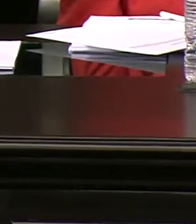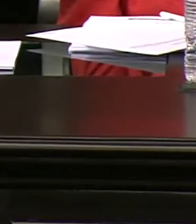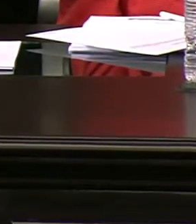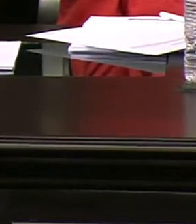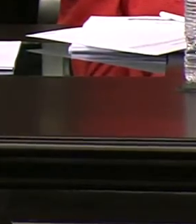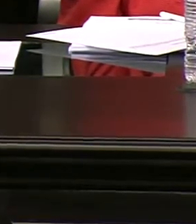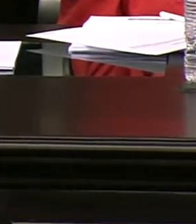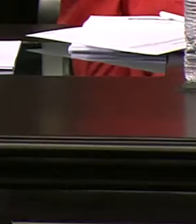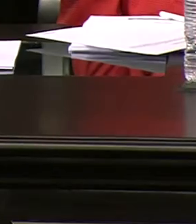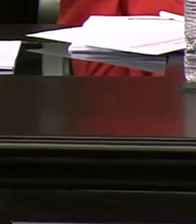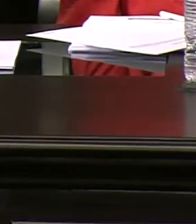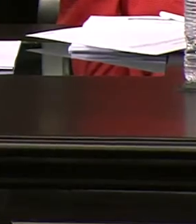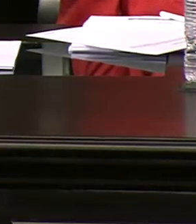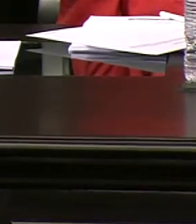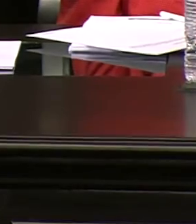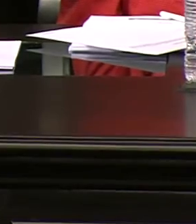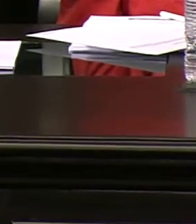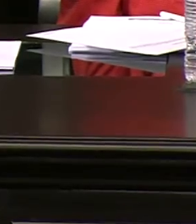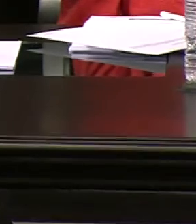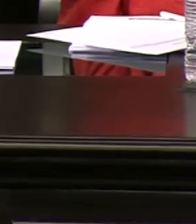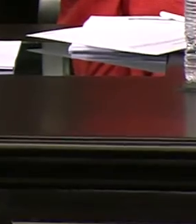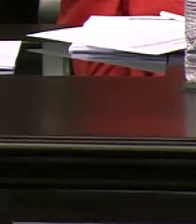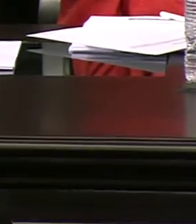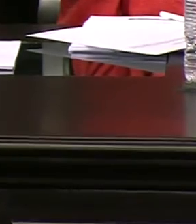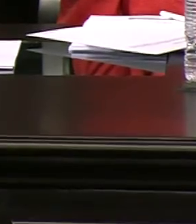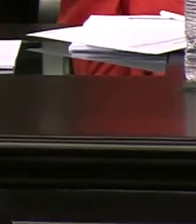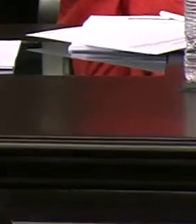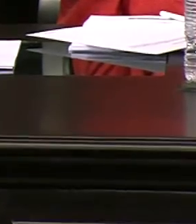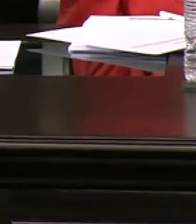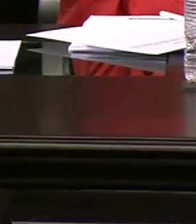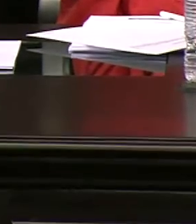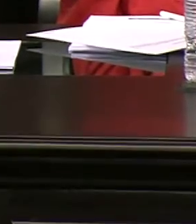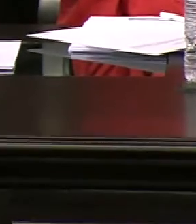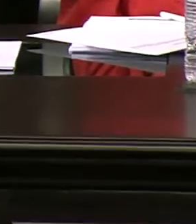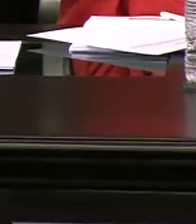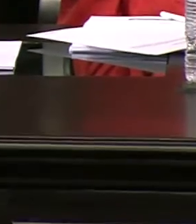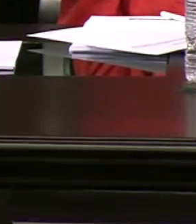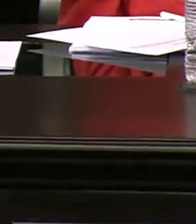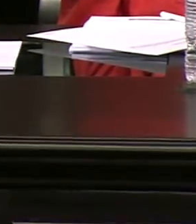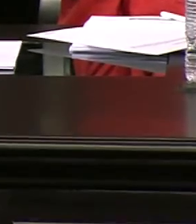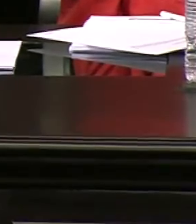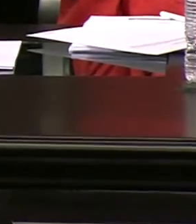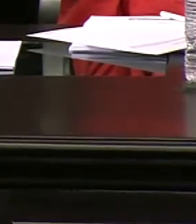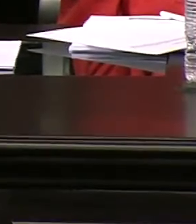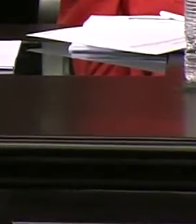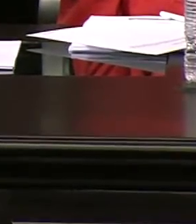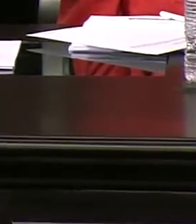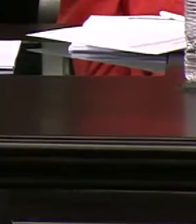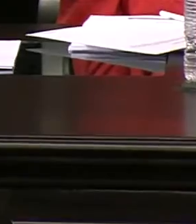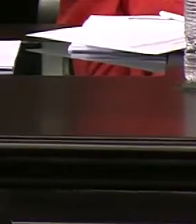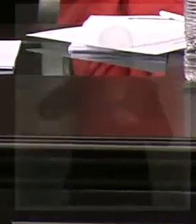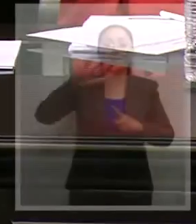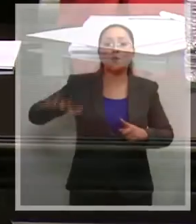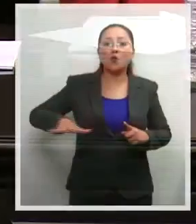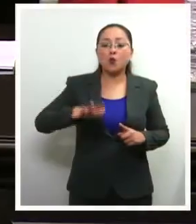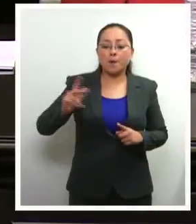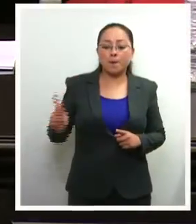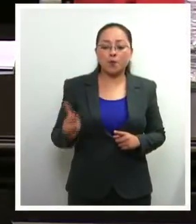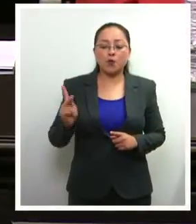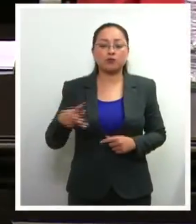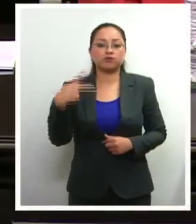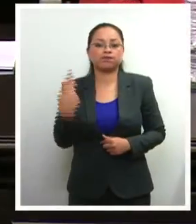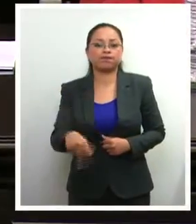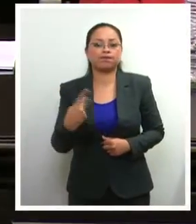de Alcaldías las reformas a los artículos 58 y 59, y a la Comisión de Pueblos y Barrios